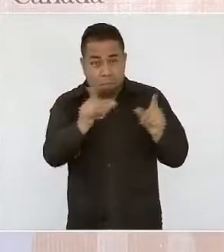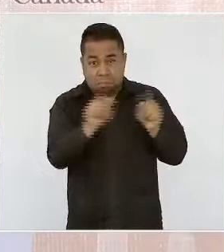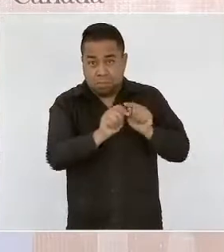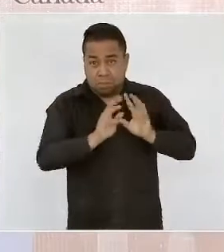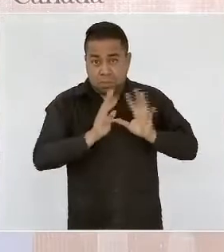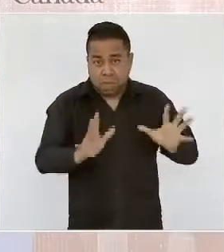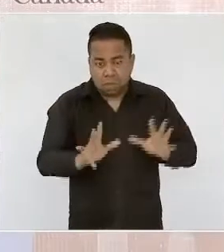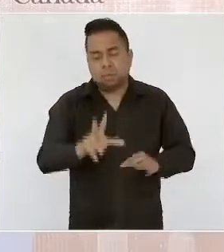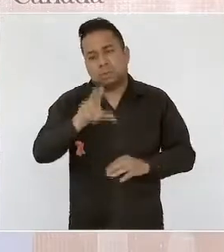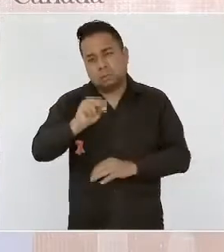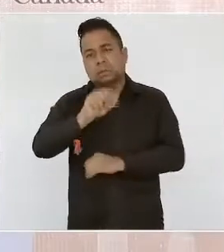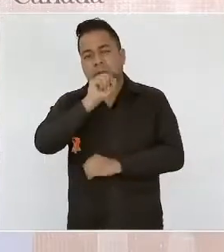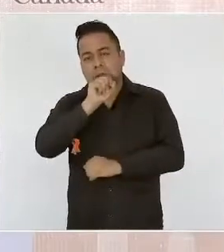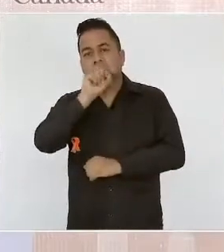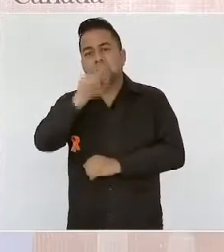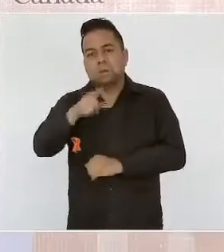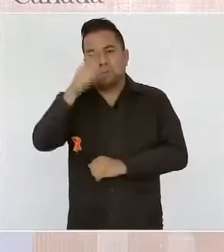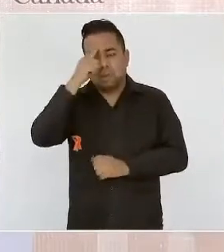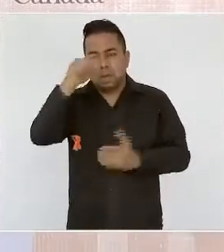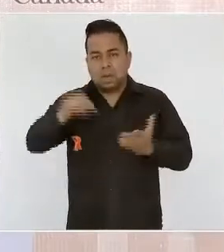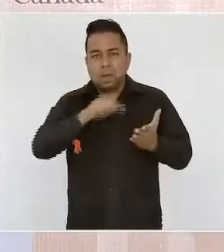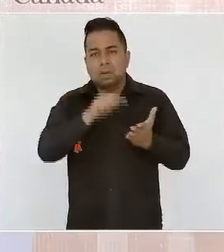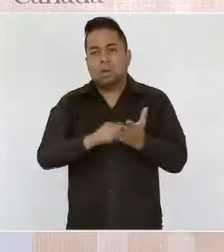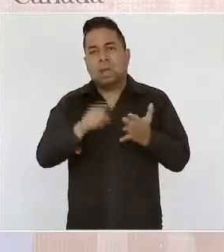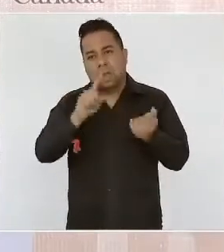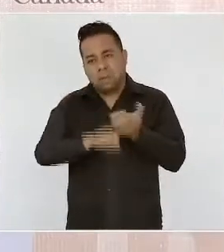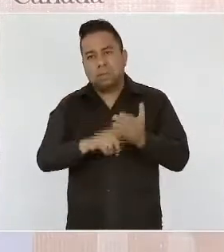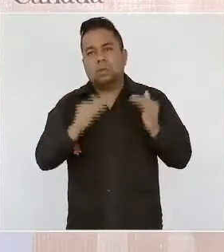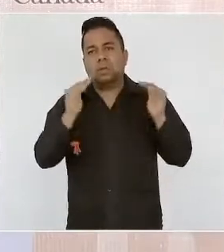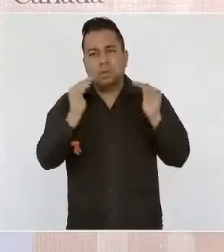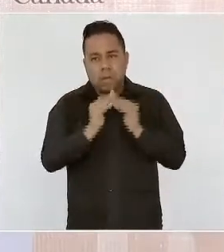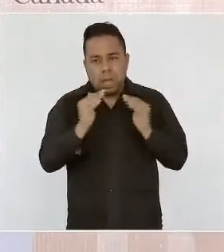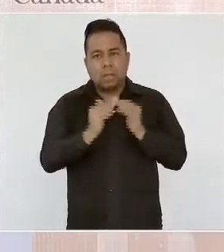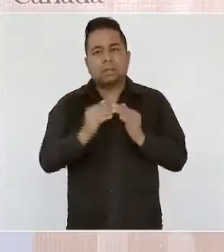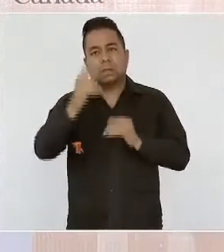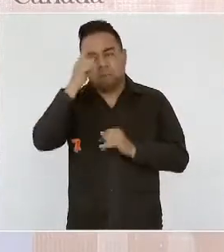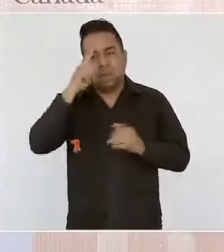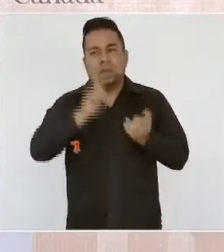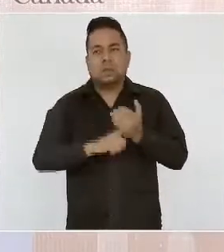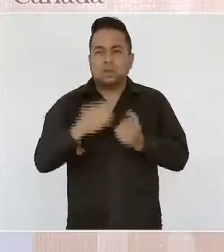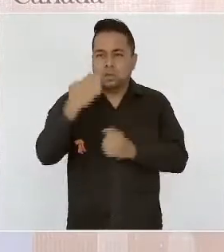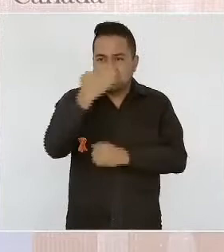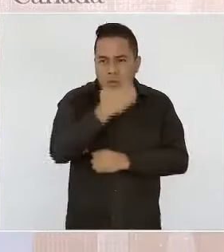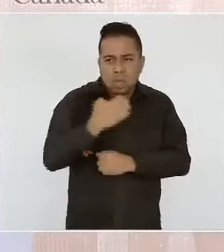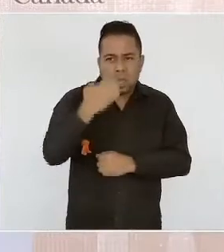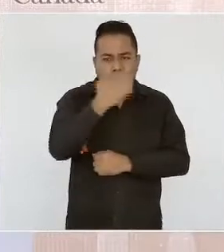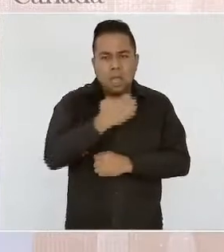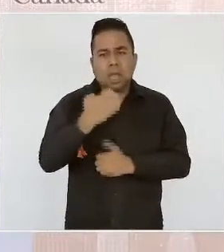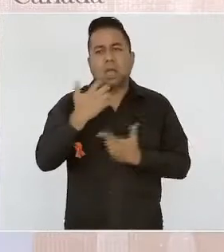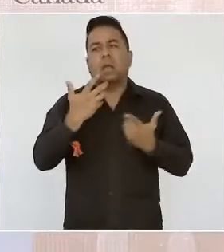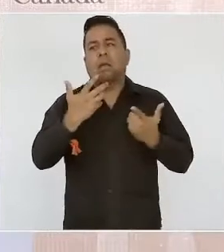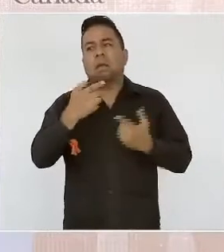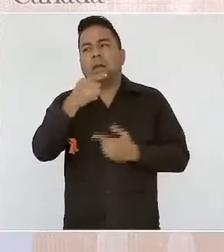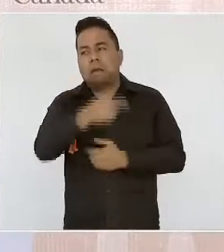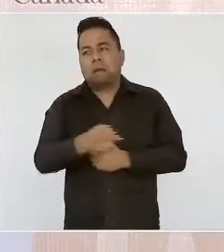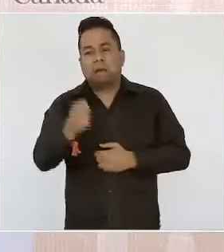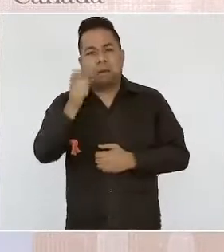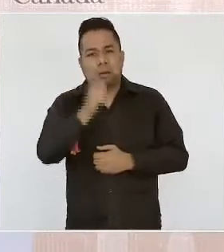también en los espacios domésticos, en los espacios escolares, donde